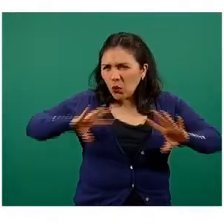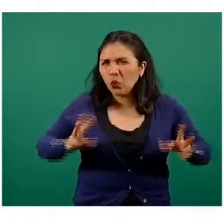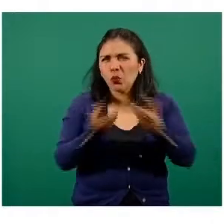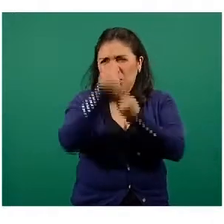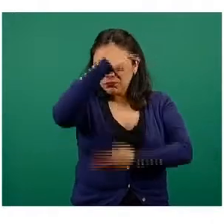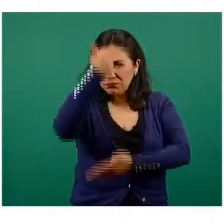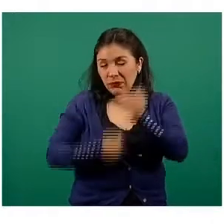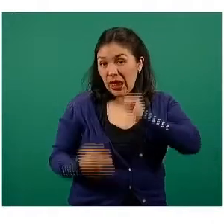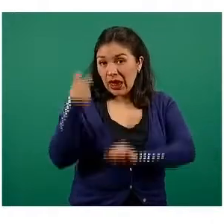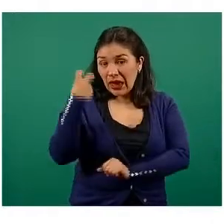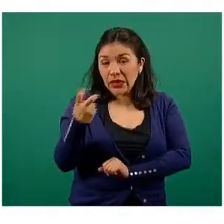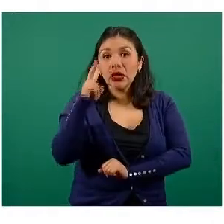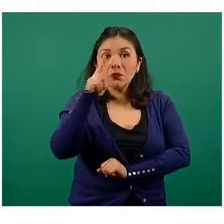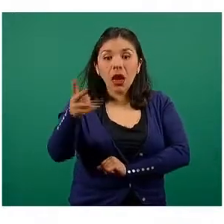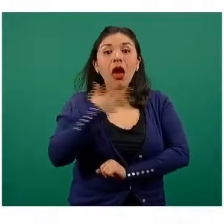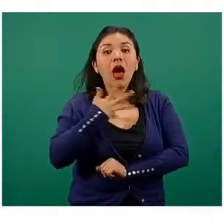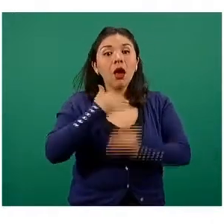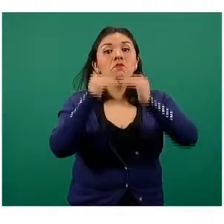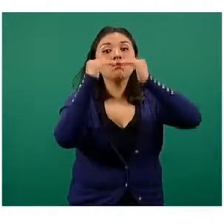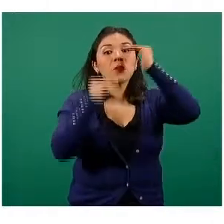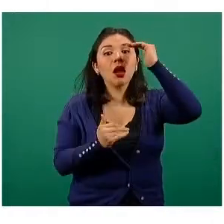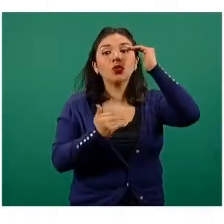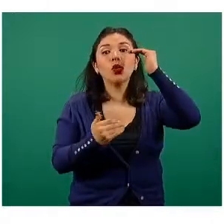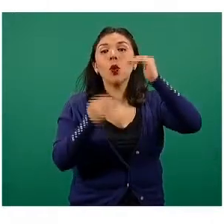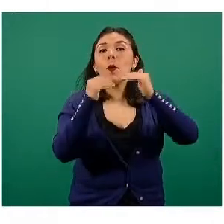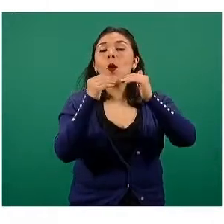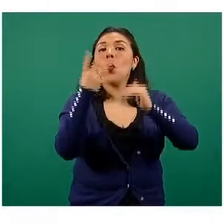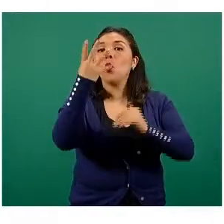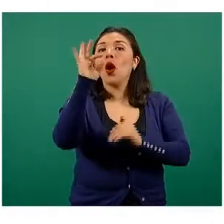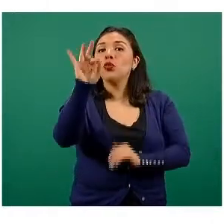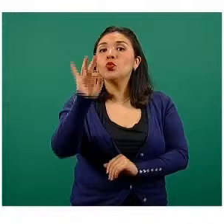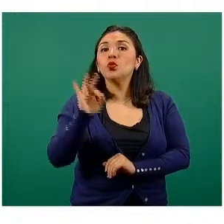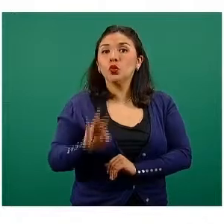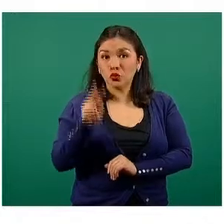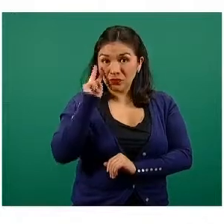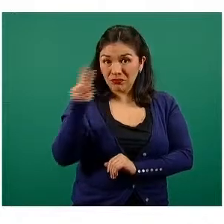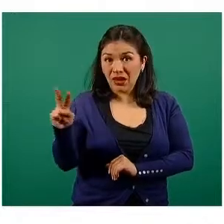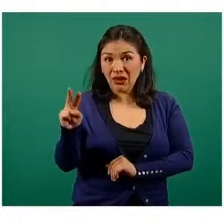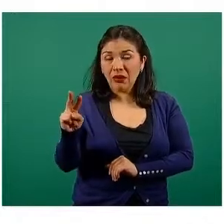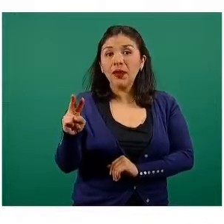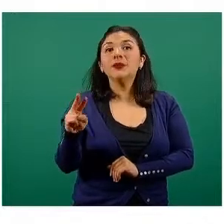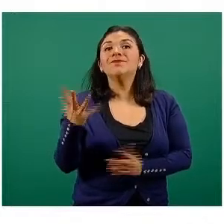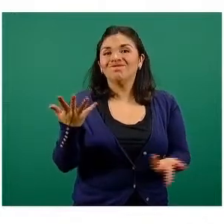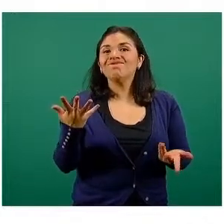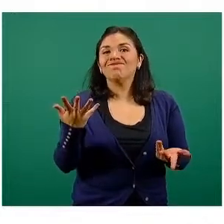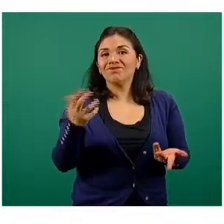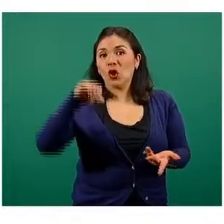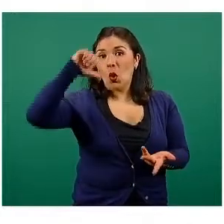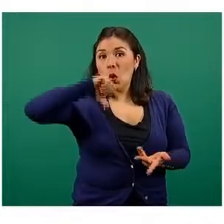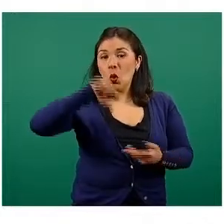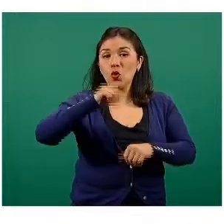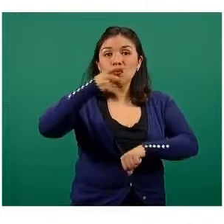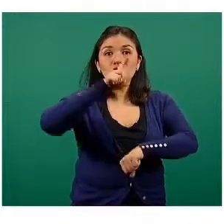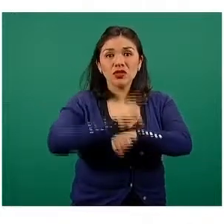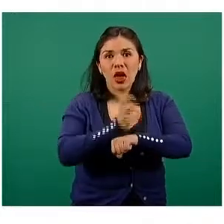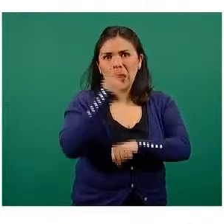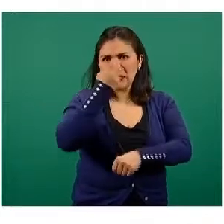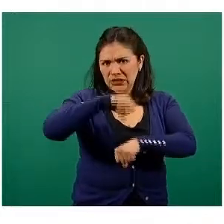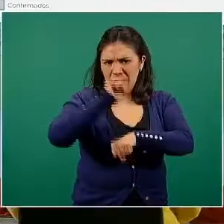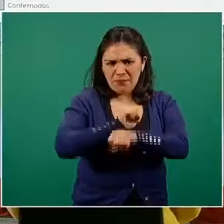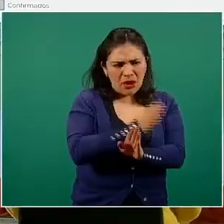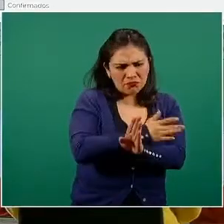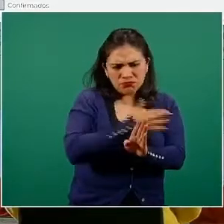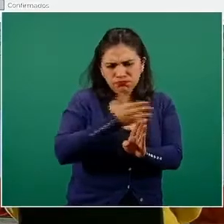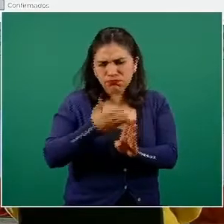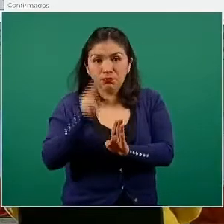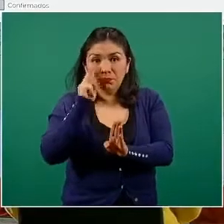completos, vemos una disminución de 4 puntos porcentuales al día en esta semana. Con los